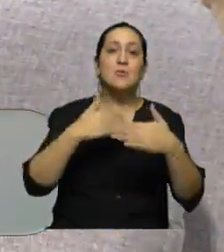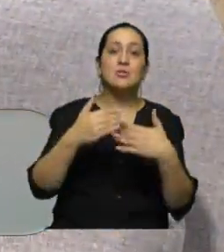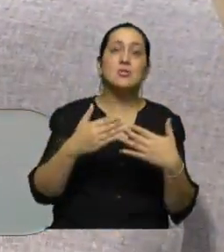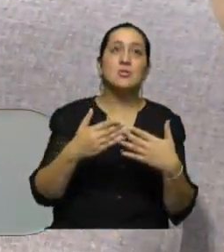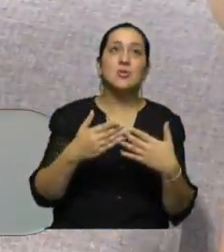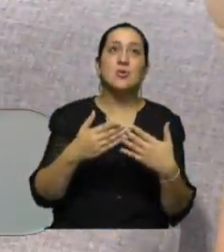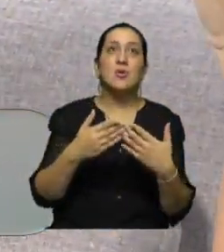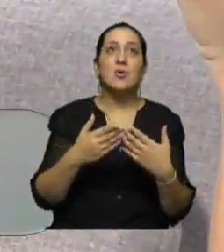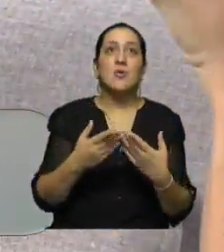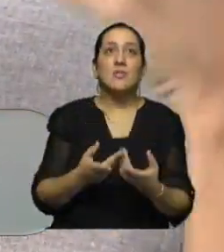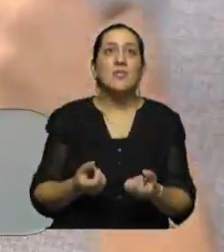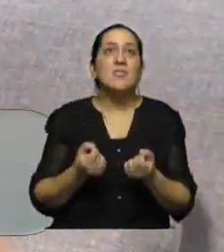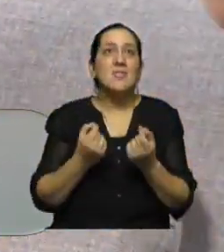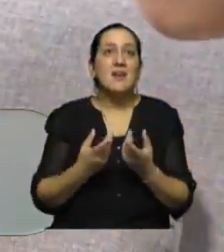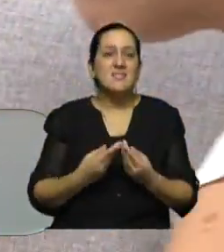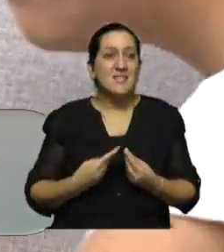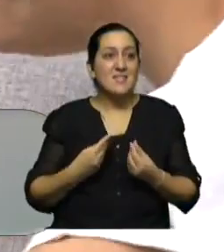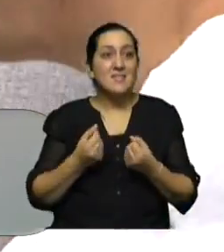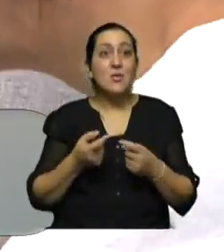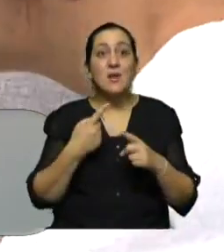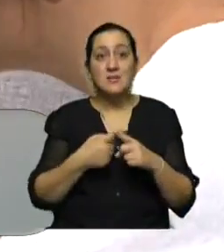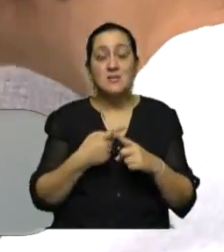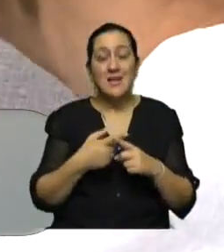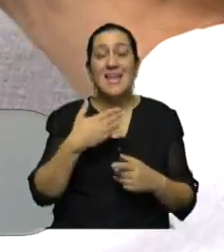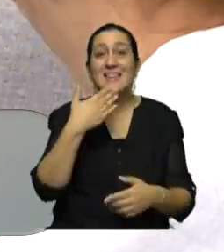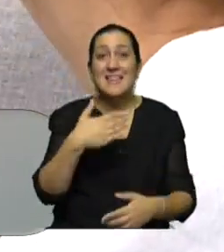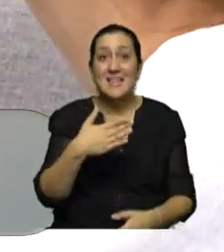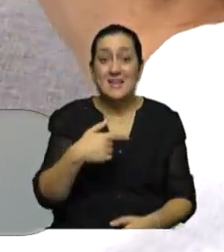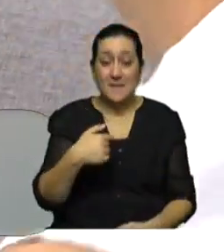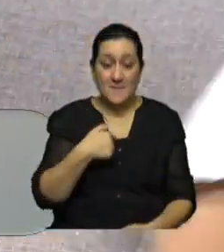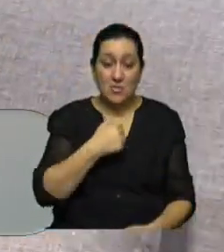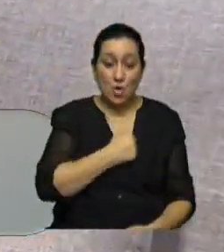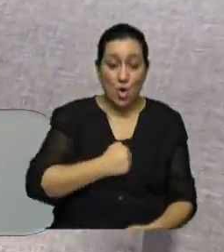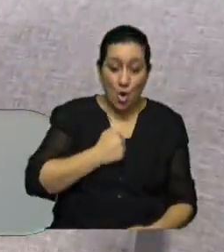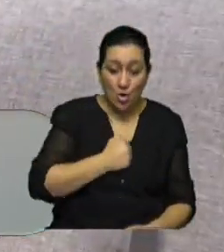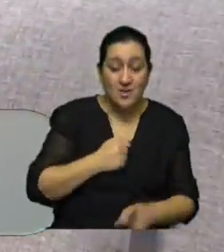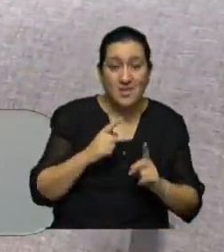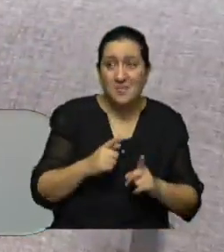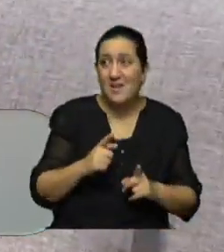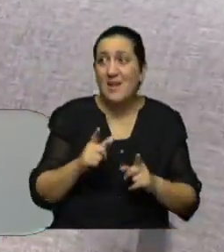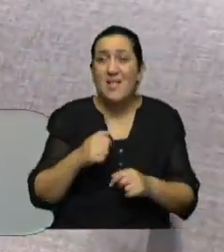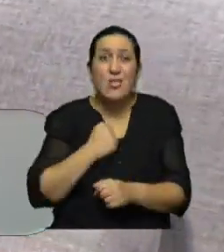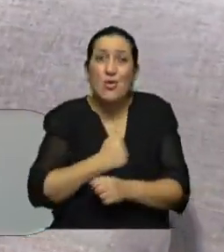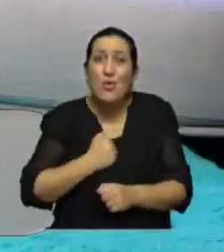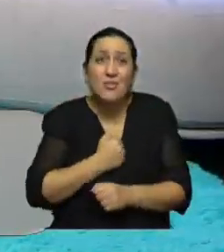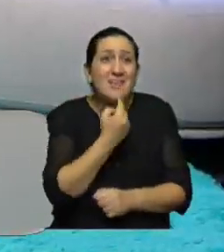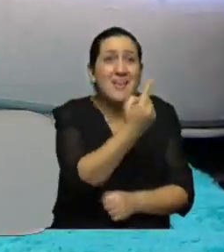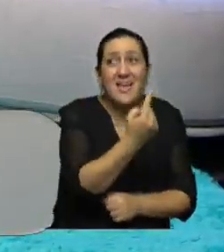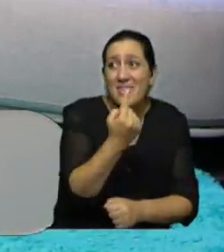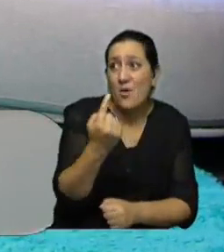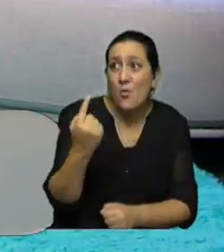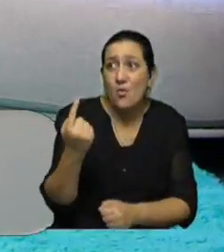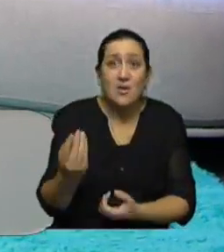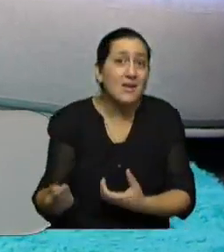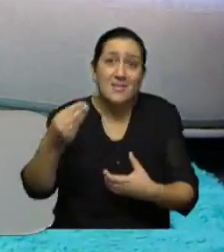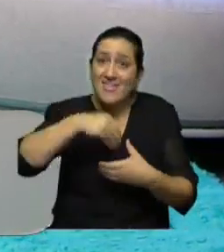el sentido a la existencia, entendiendo que el dolor, mi dolor y el dolor de todas las personas, porque todas las personas atravesamos cada quien por su dolor, es